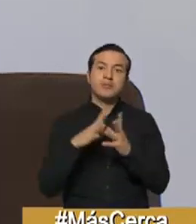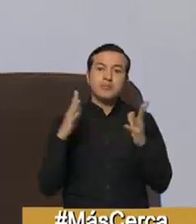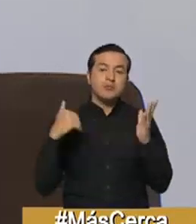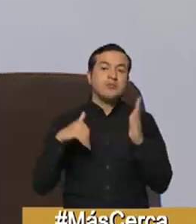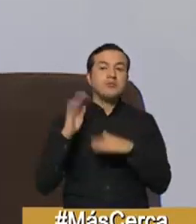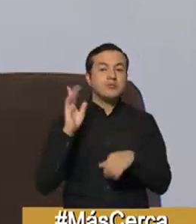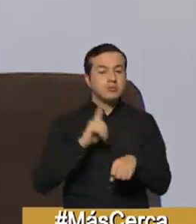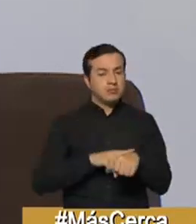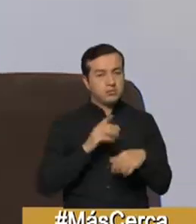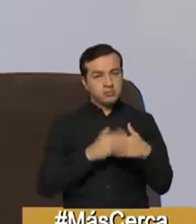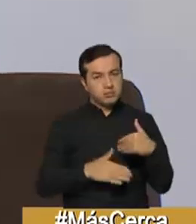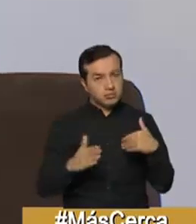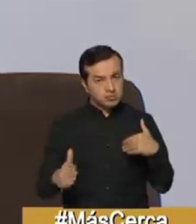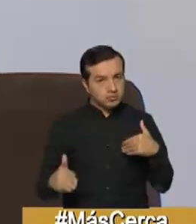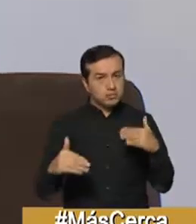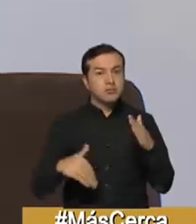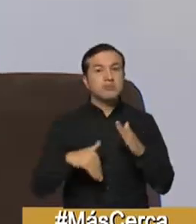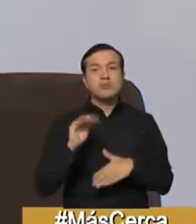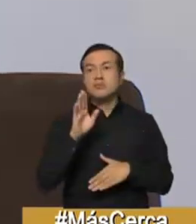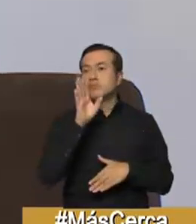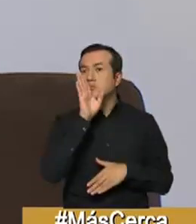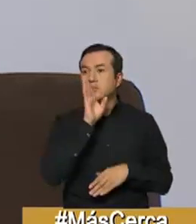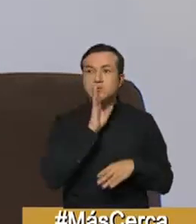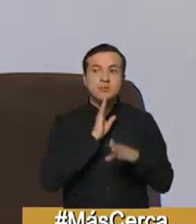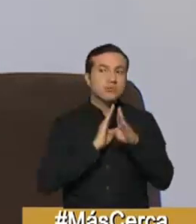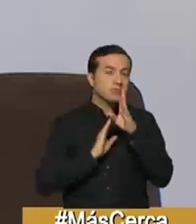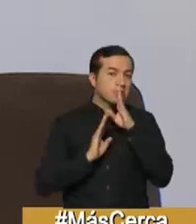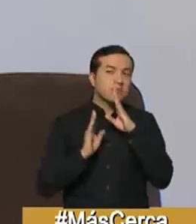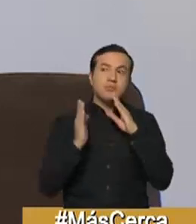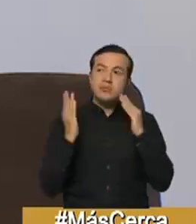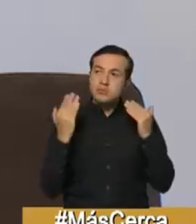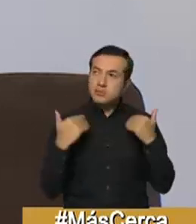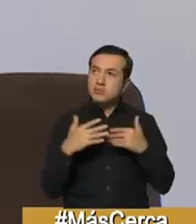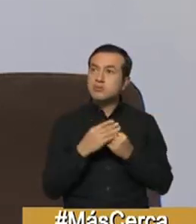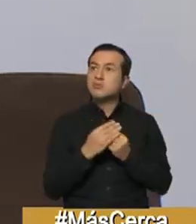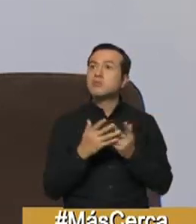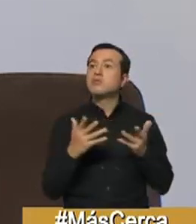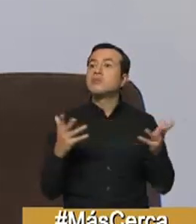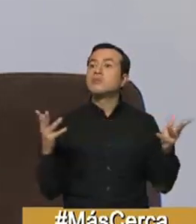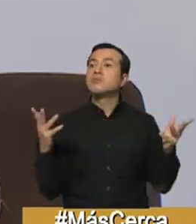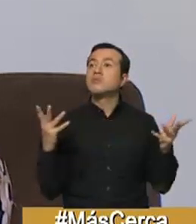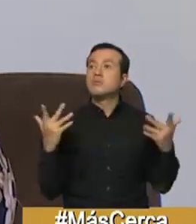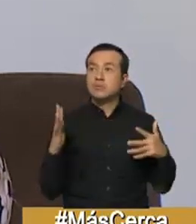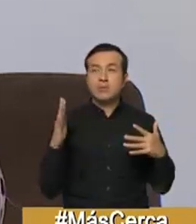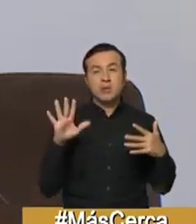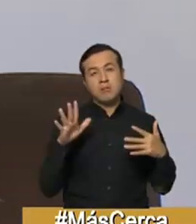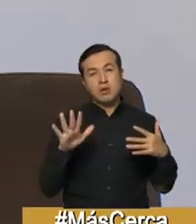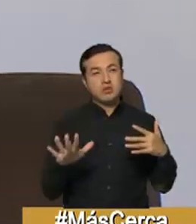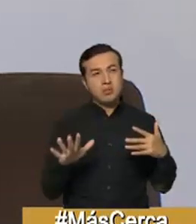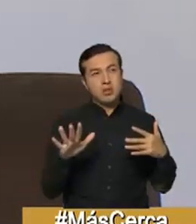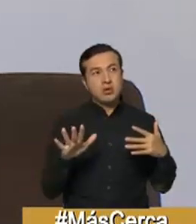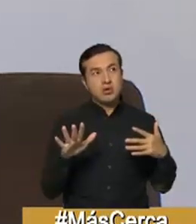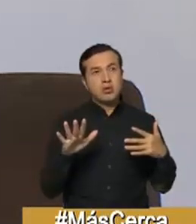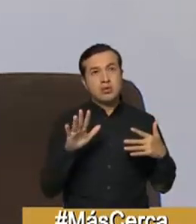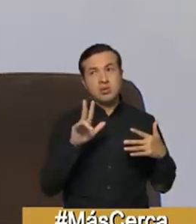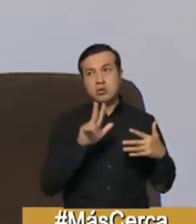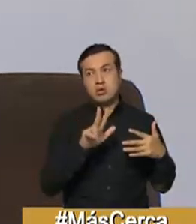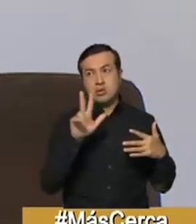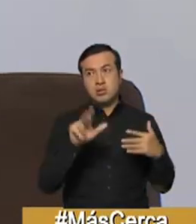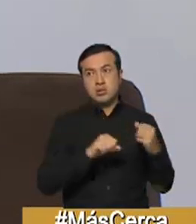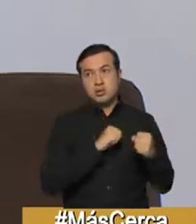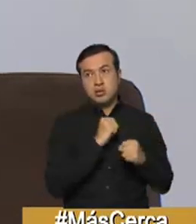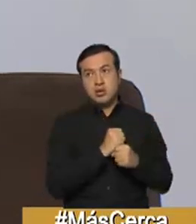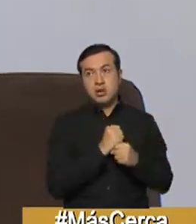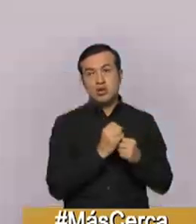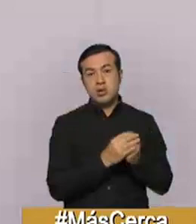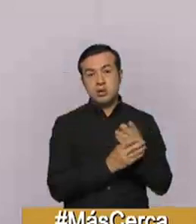más tiempo, más paciencia, hasta verlo florecer su primera vez. Yo esperé cerca de 33